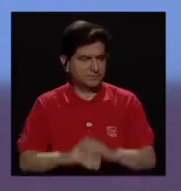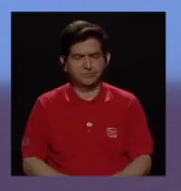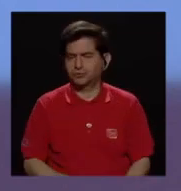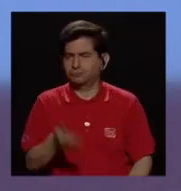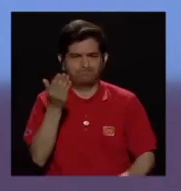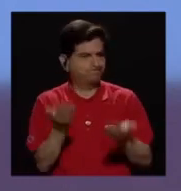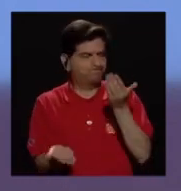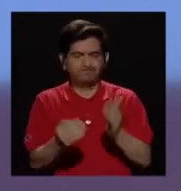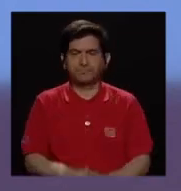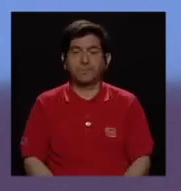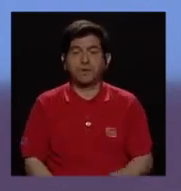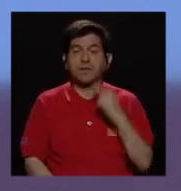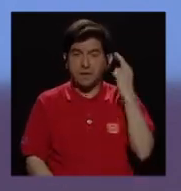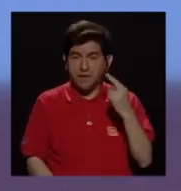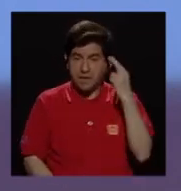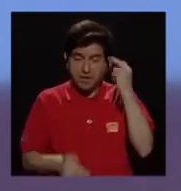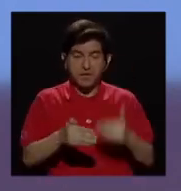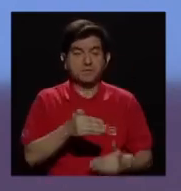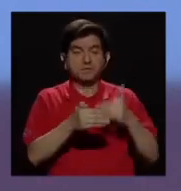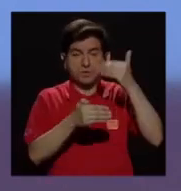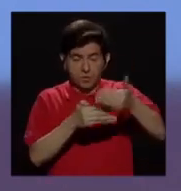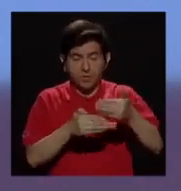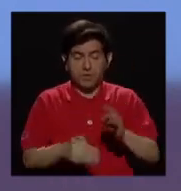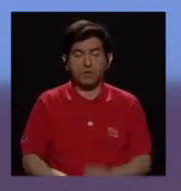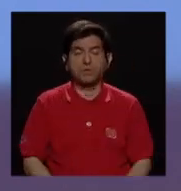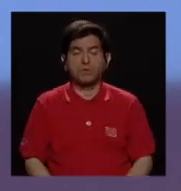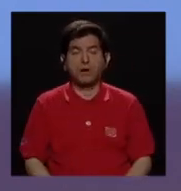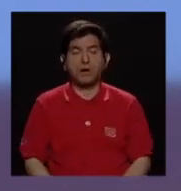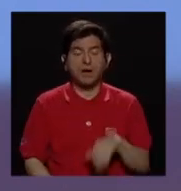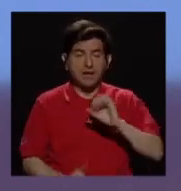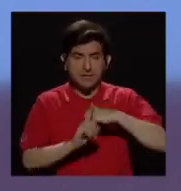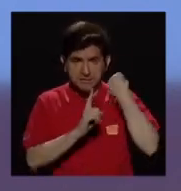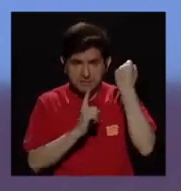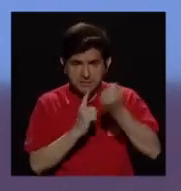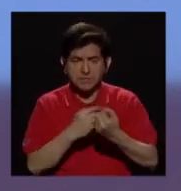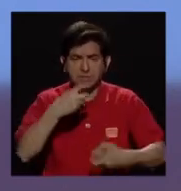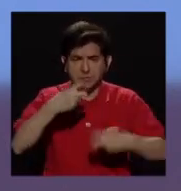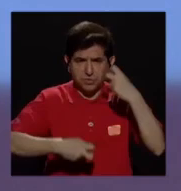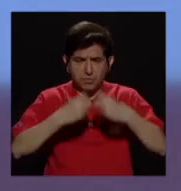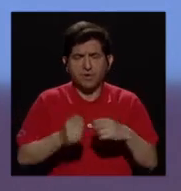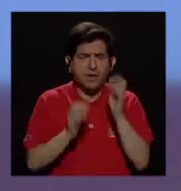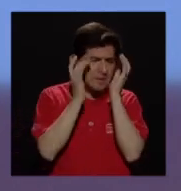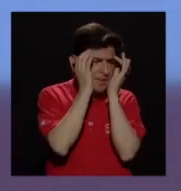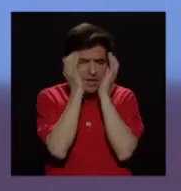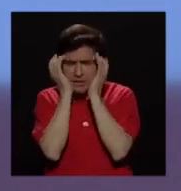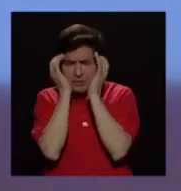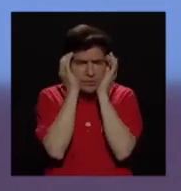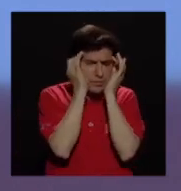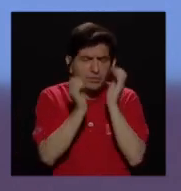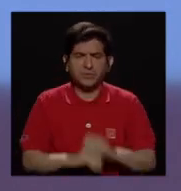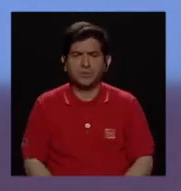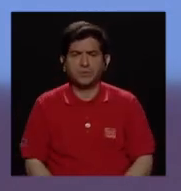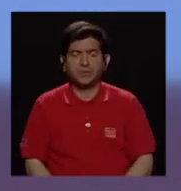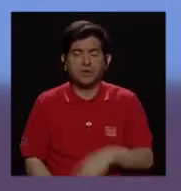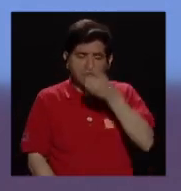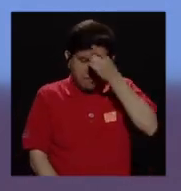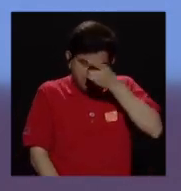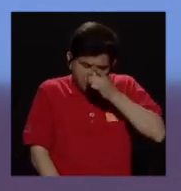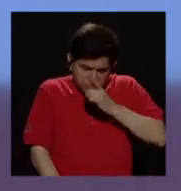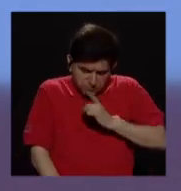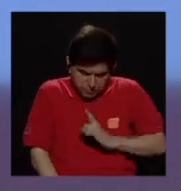atención y generan, ya para hablar específicamente qué generan, trastornos de ansiedad, generan